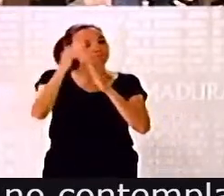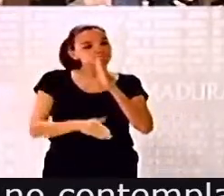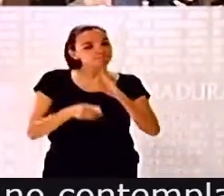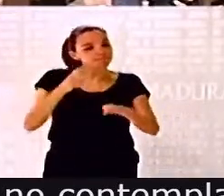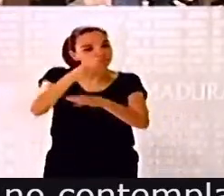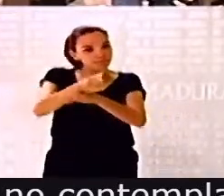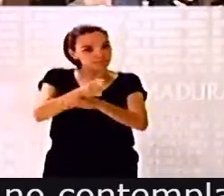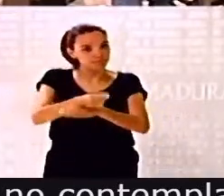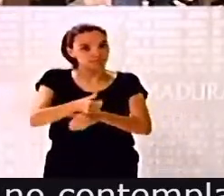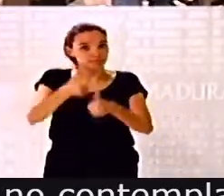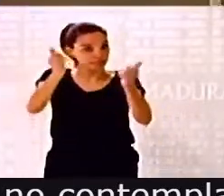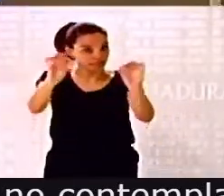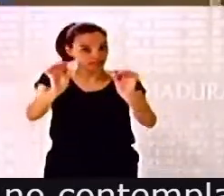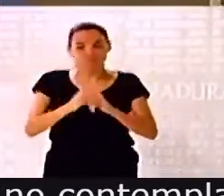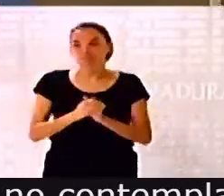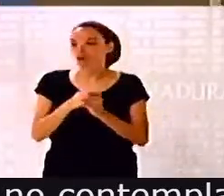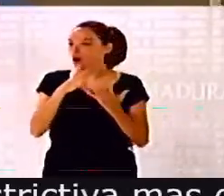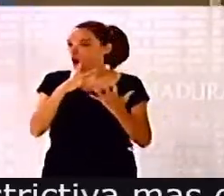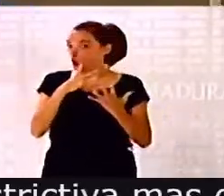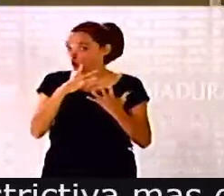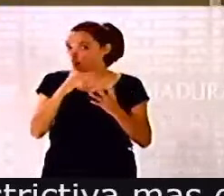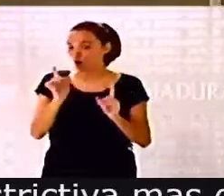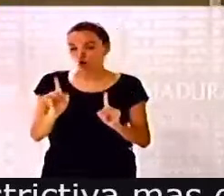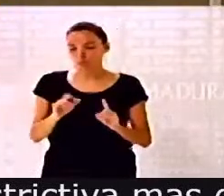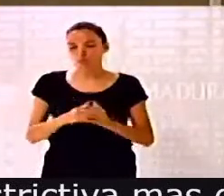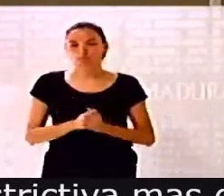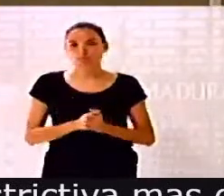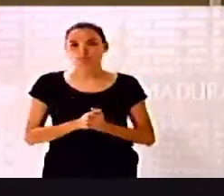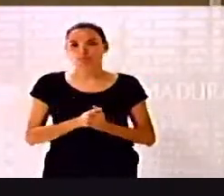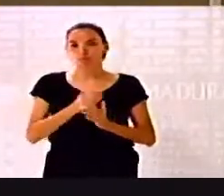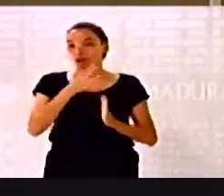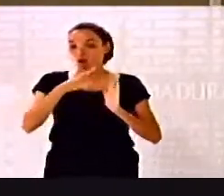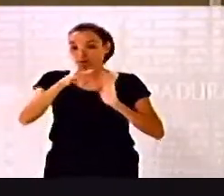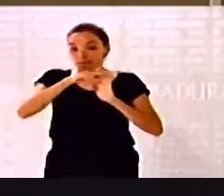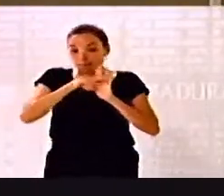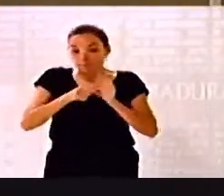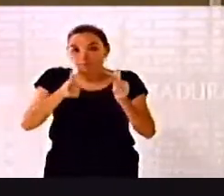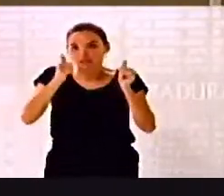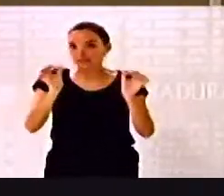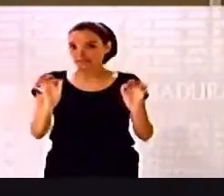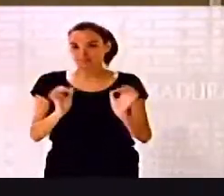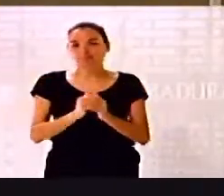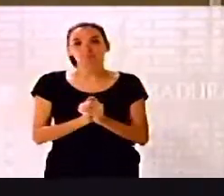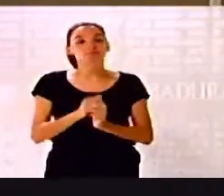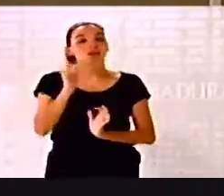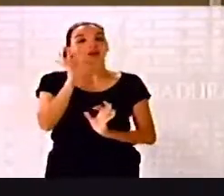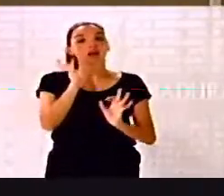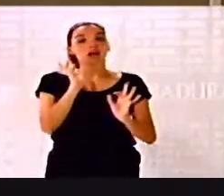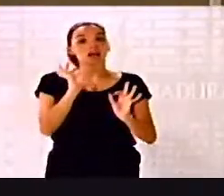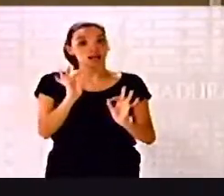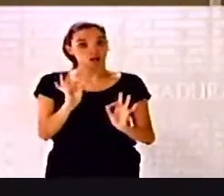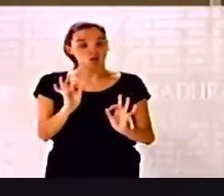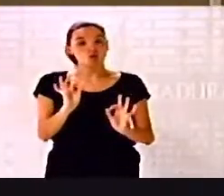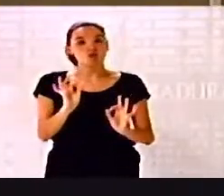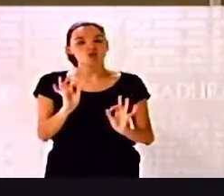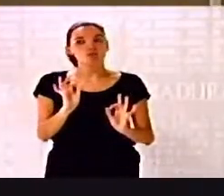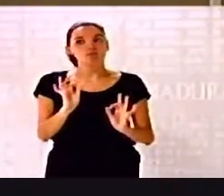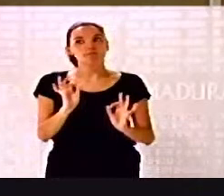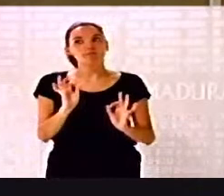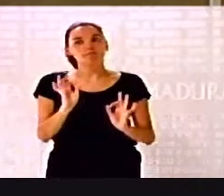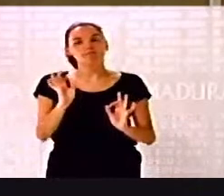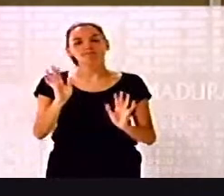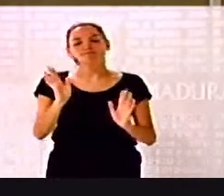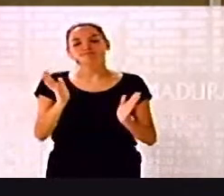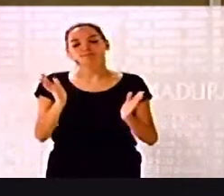de las que ya hay, ¿no? En este momento no. En este momento ninguna más, no. creo que... Mira,